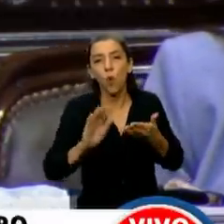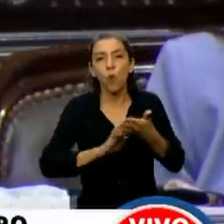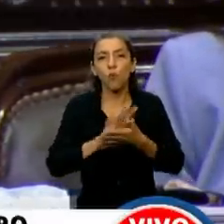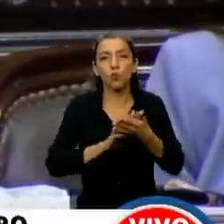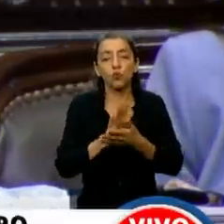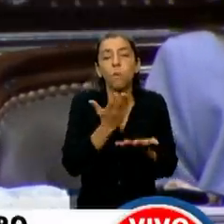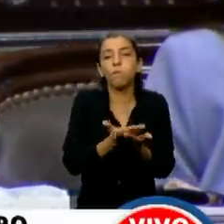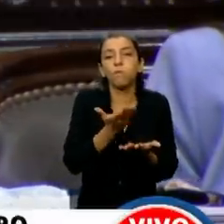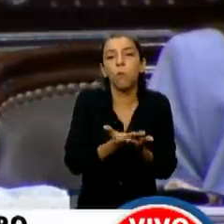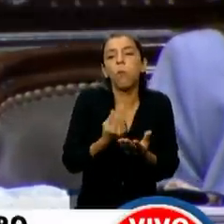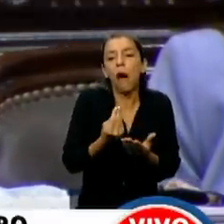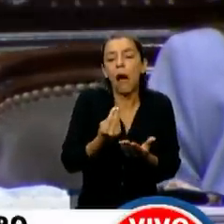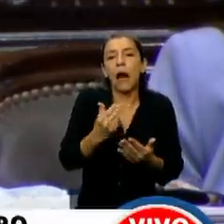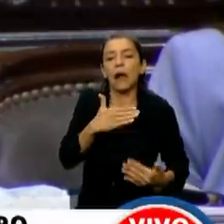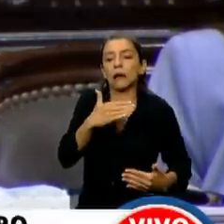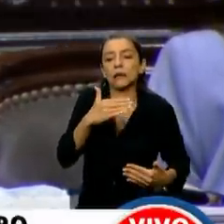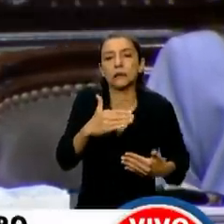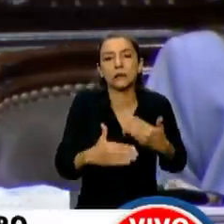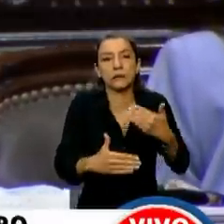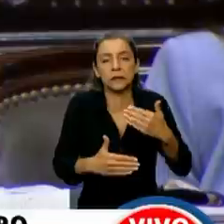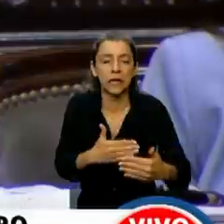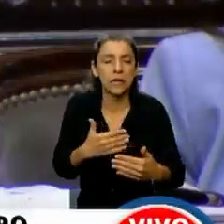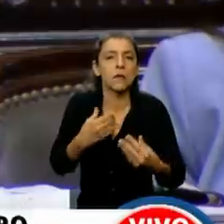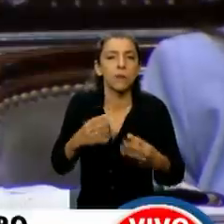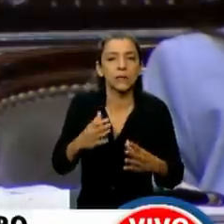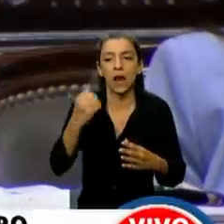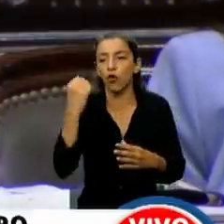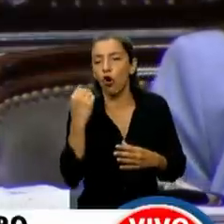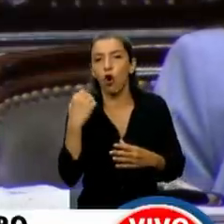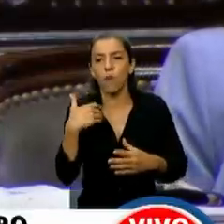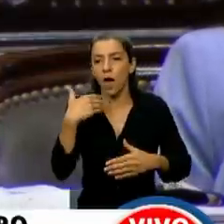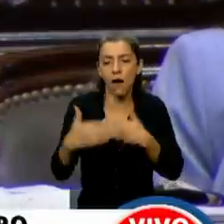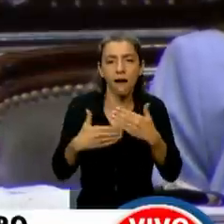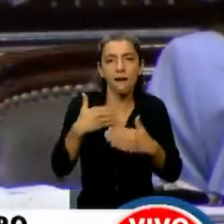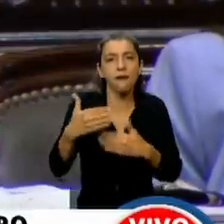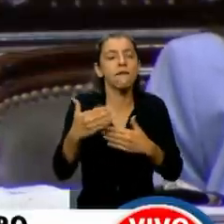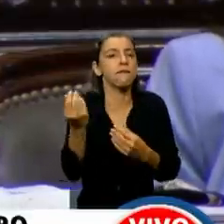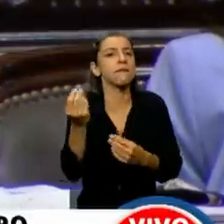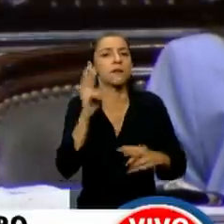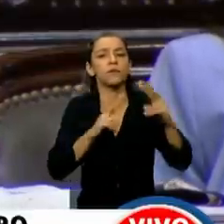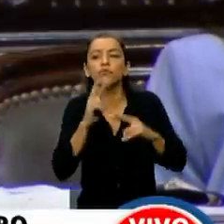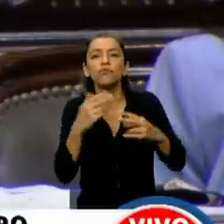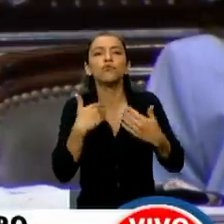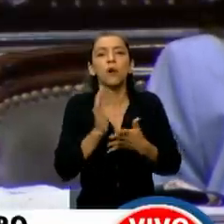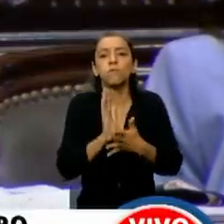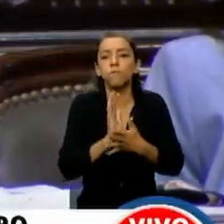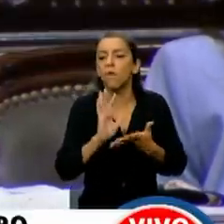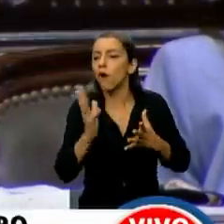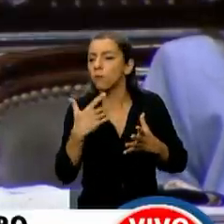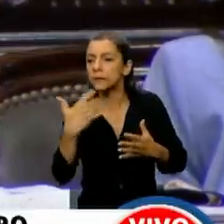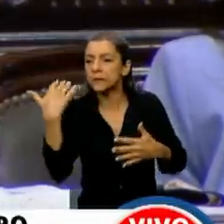de transición en las variables económicas y una priorización de obras urgentes